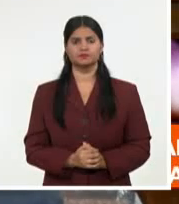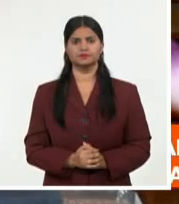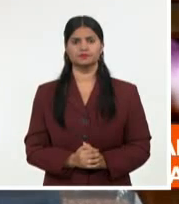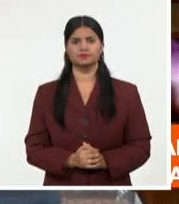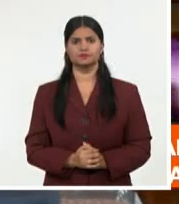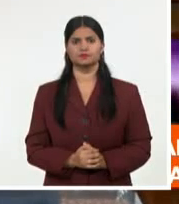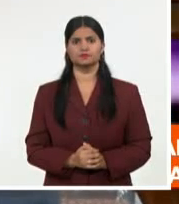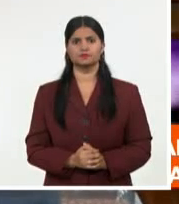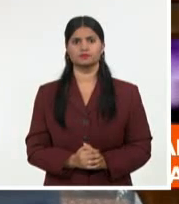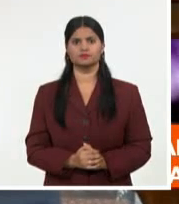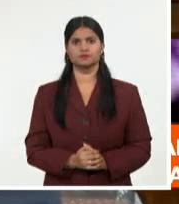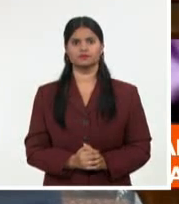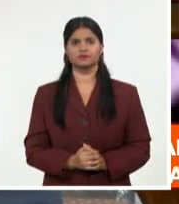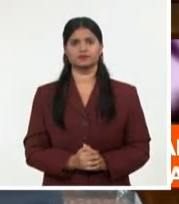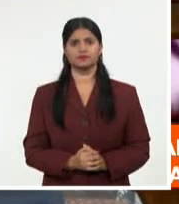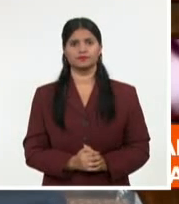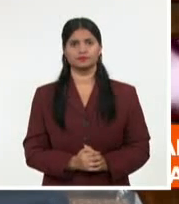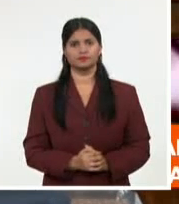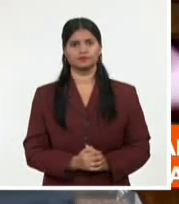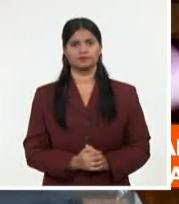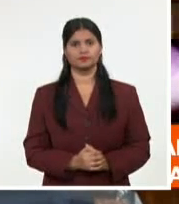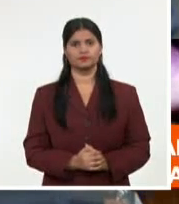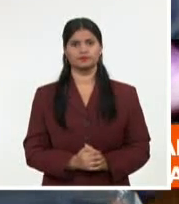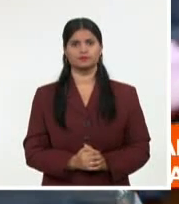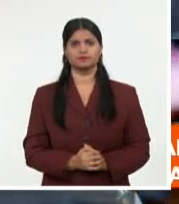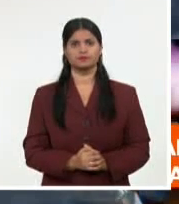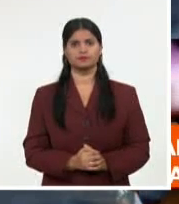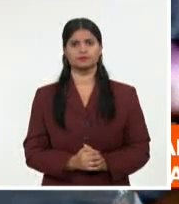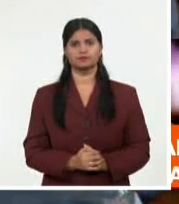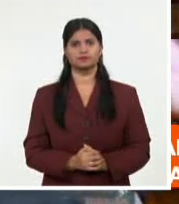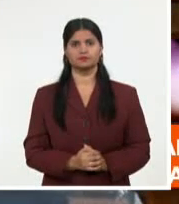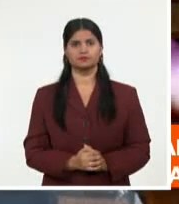establish relations between our two states.